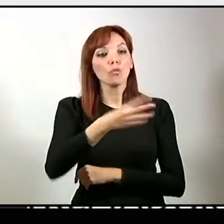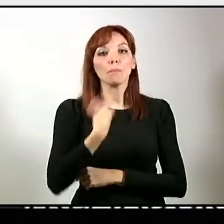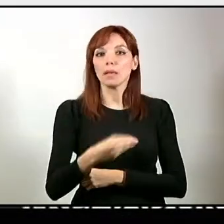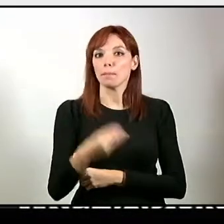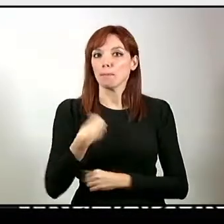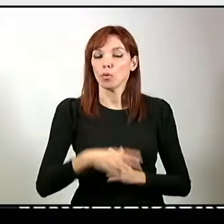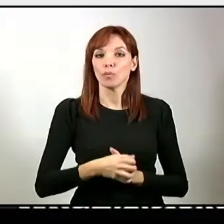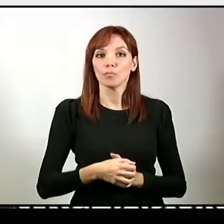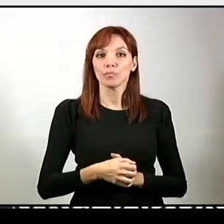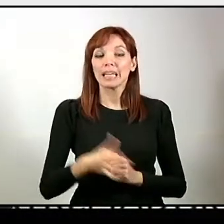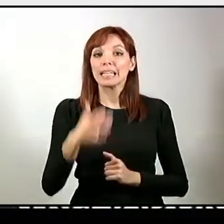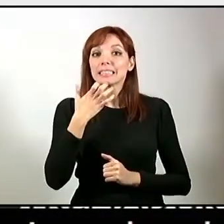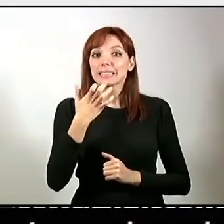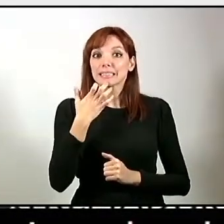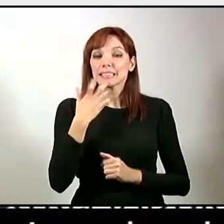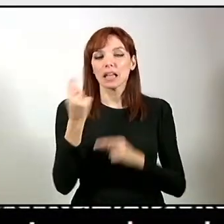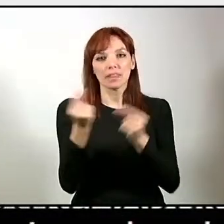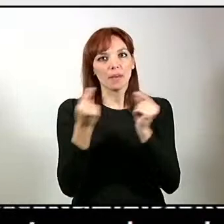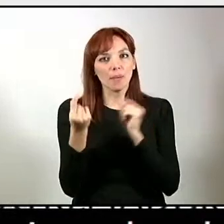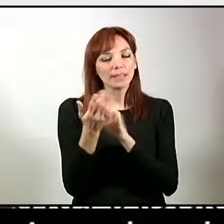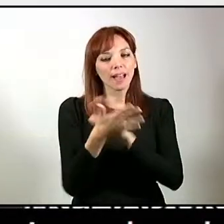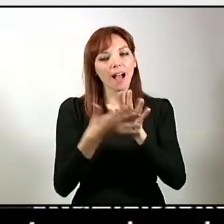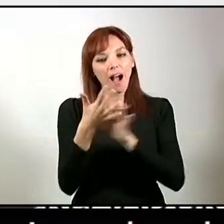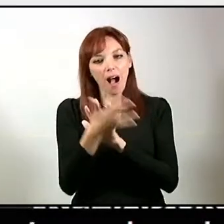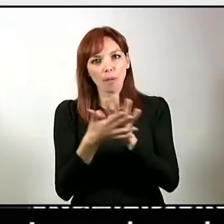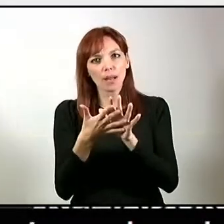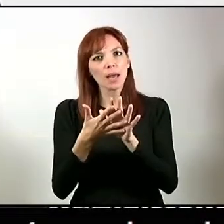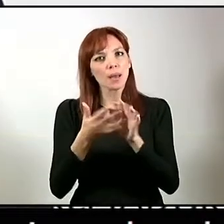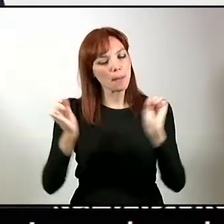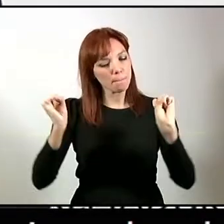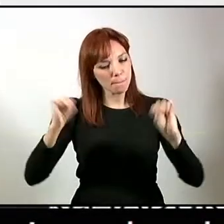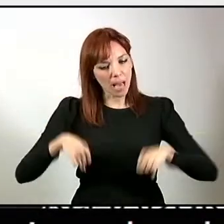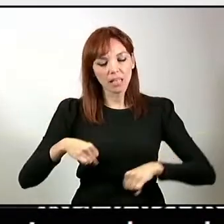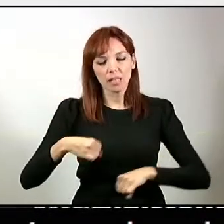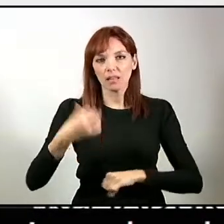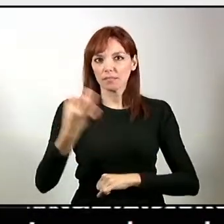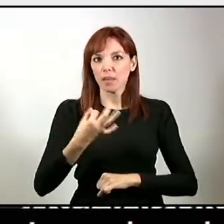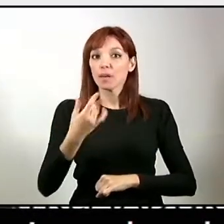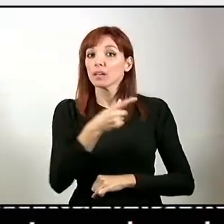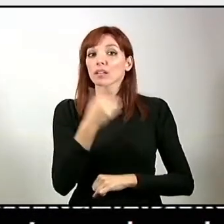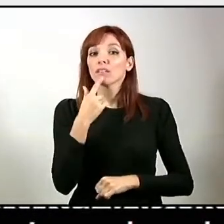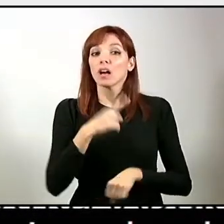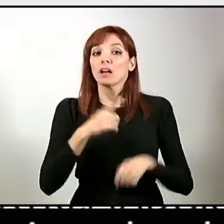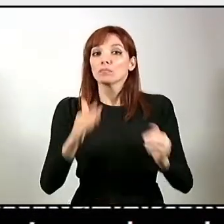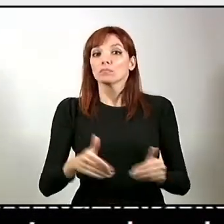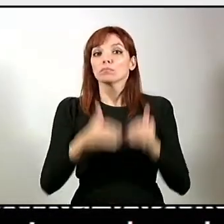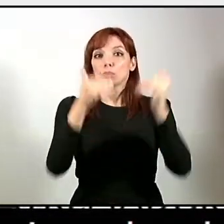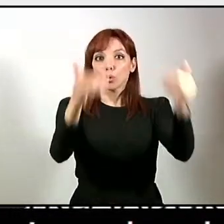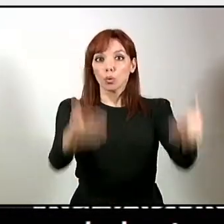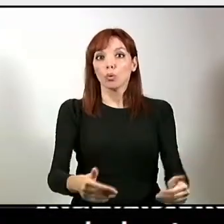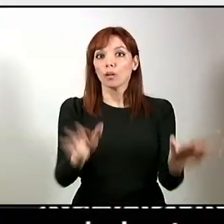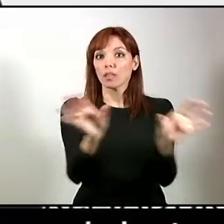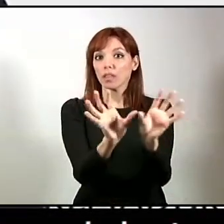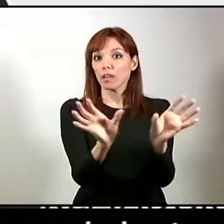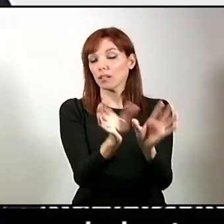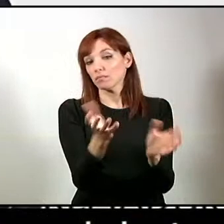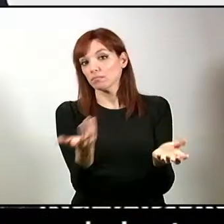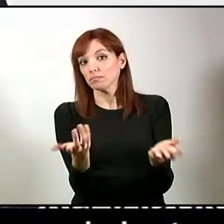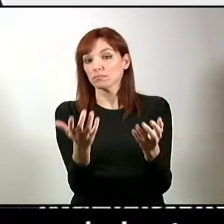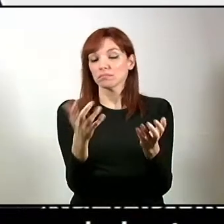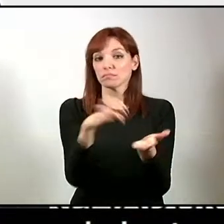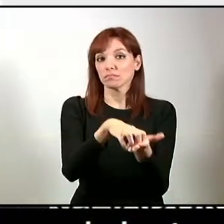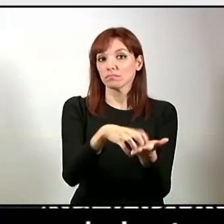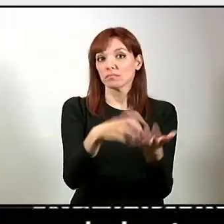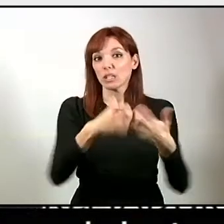tanto, cuando se generen estos debates, que son saludables, de las prórrogas de las centrales nucleares, tenemos que ser